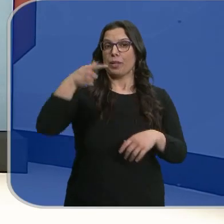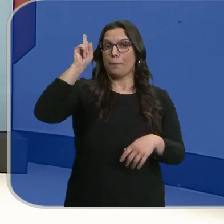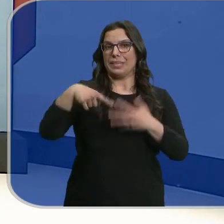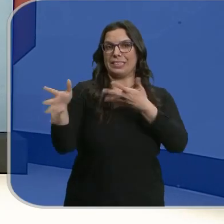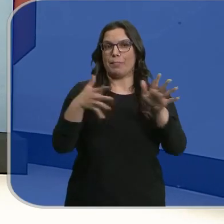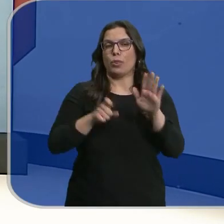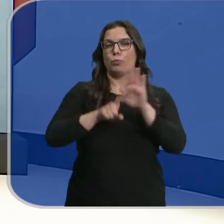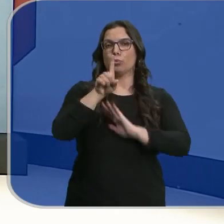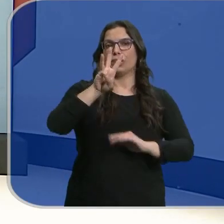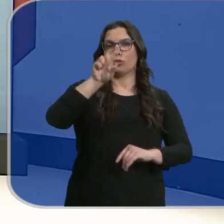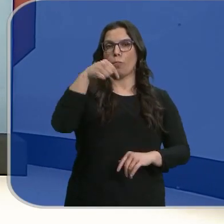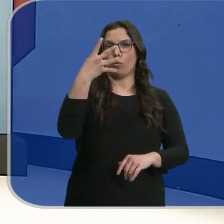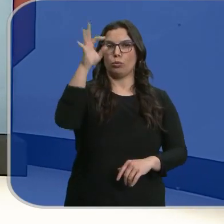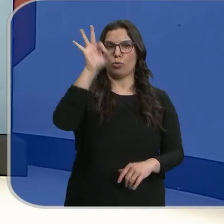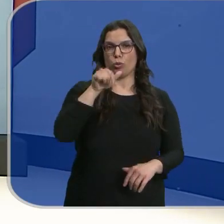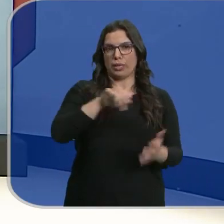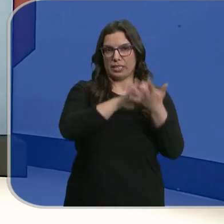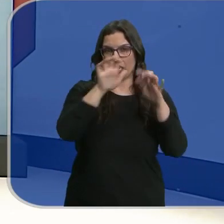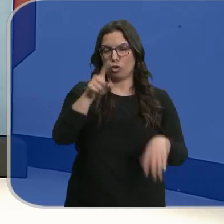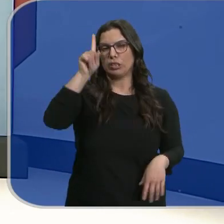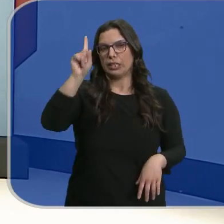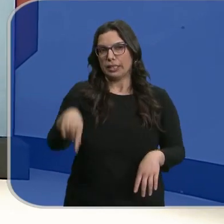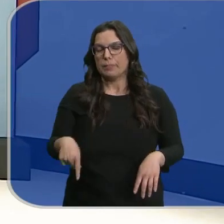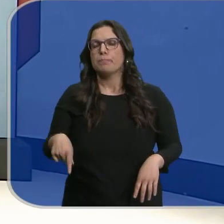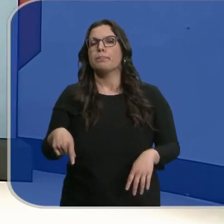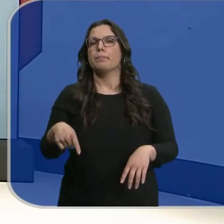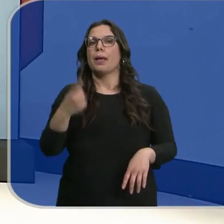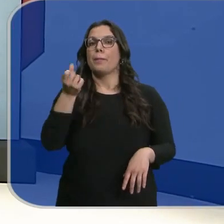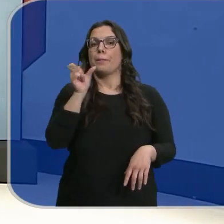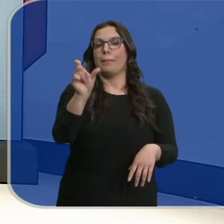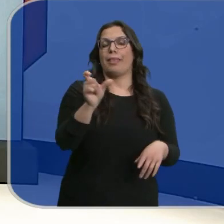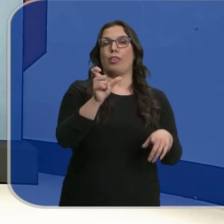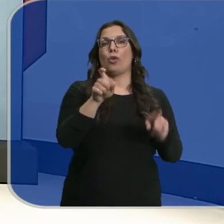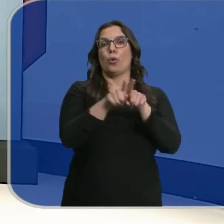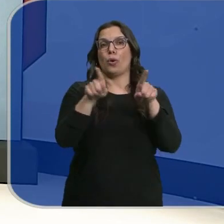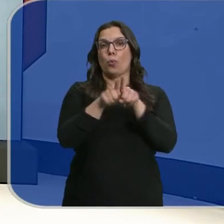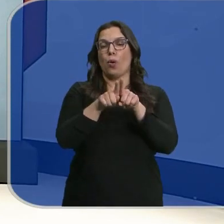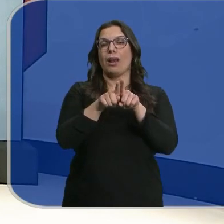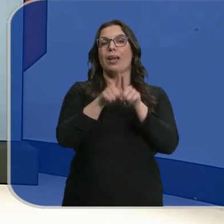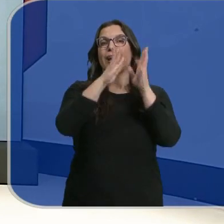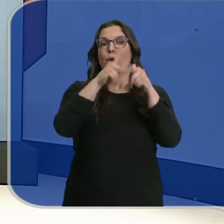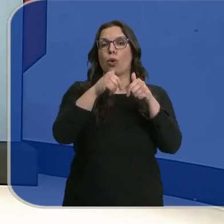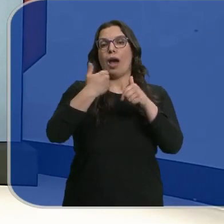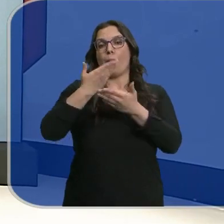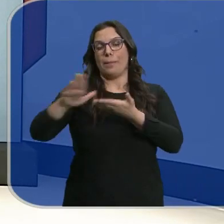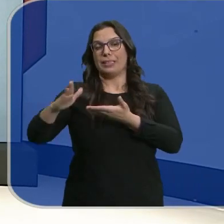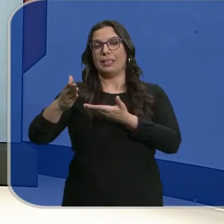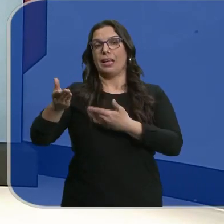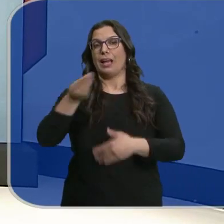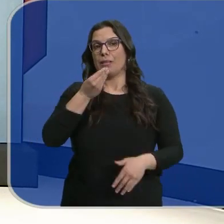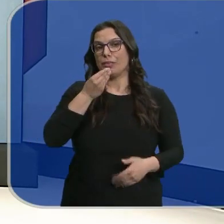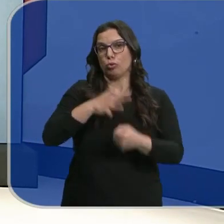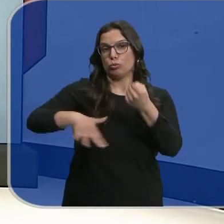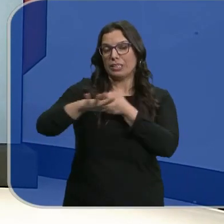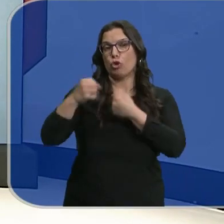lo han hecho en un 3,4% en Castilla y León. También se reduce la inflación subyacente, la que no tiene en cuenta la energía y los alimentos